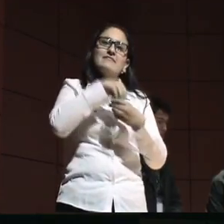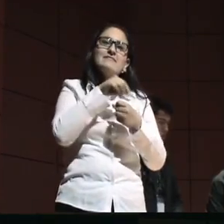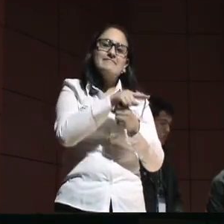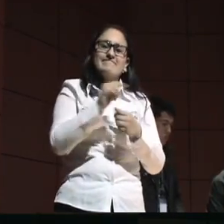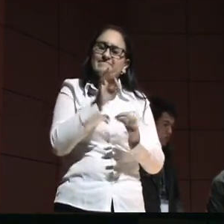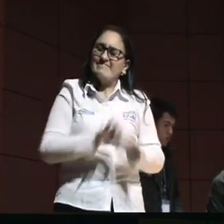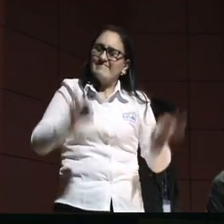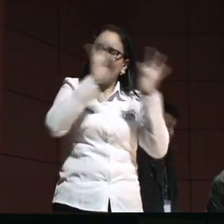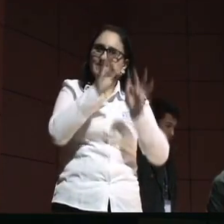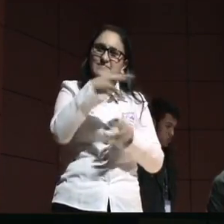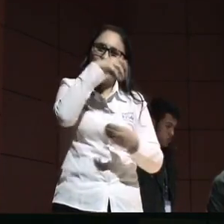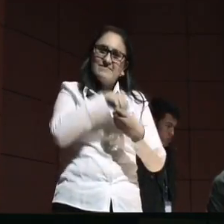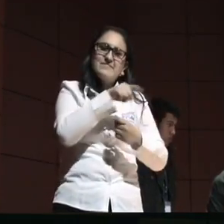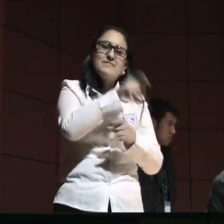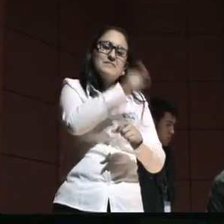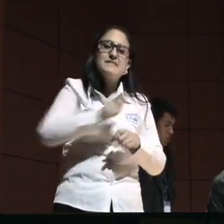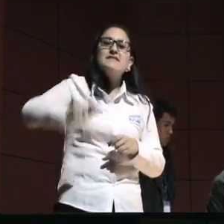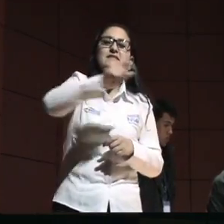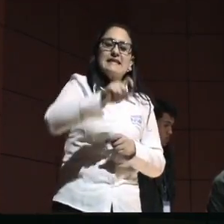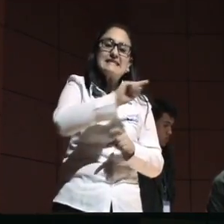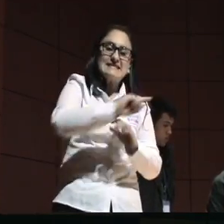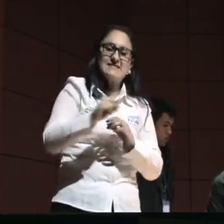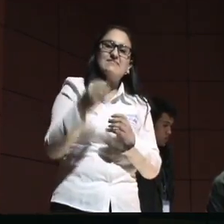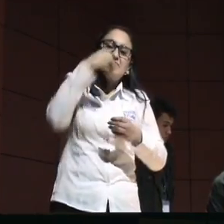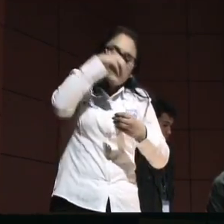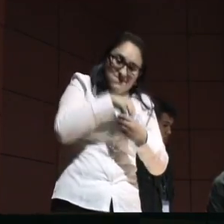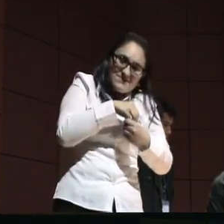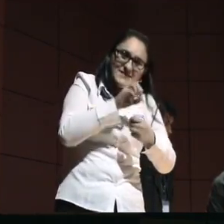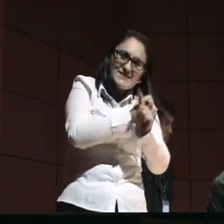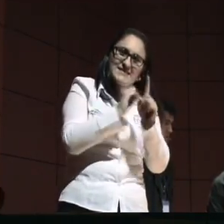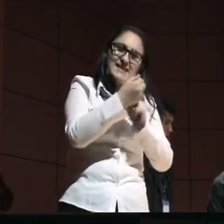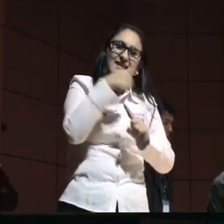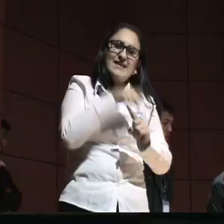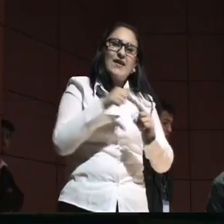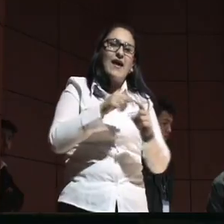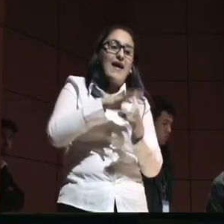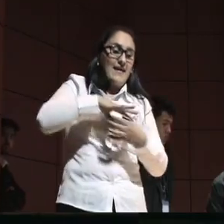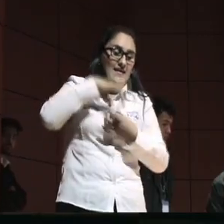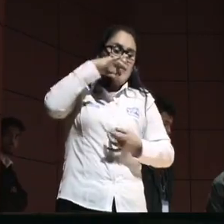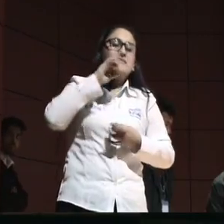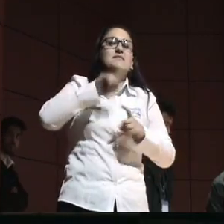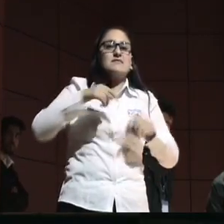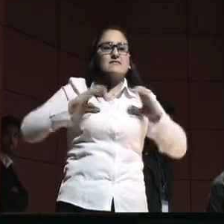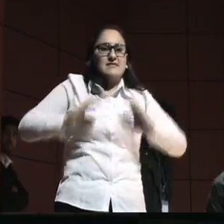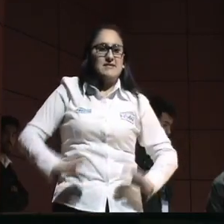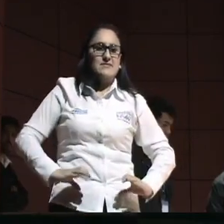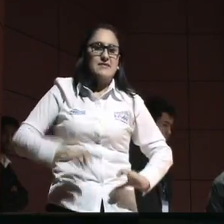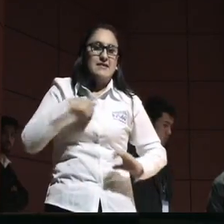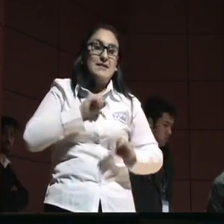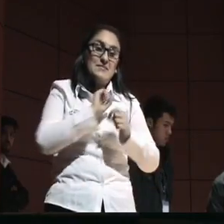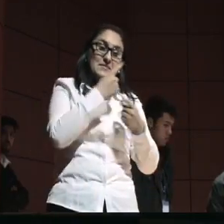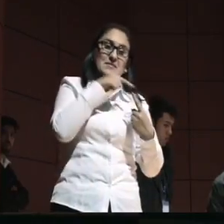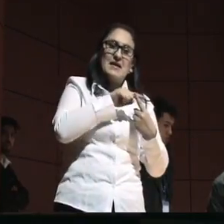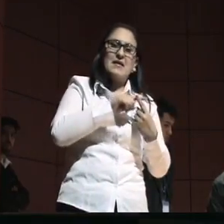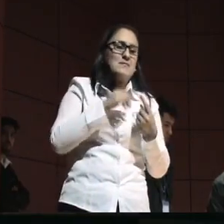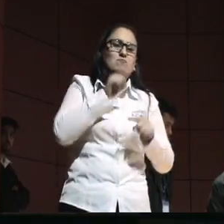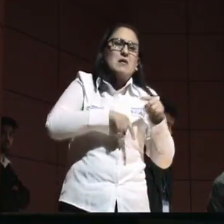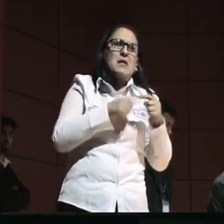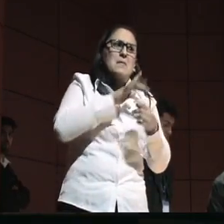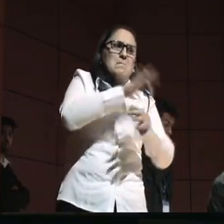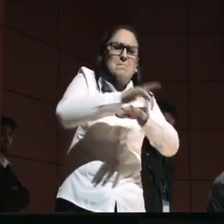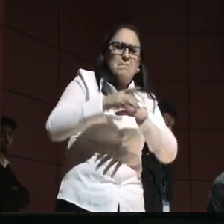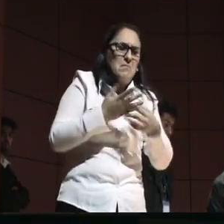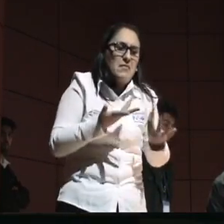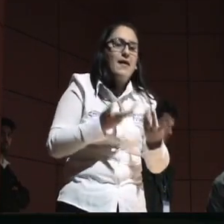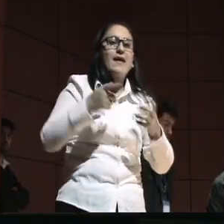esencial está conformado por personas integradas por un alma y un cuerpo, donde la primera es una esencia intangible